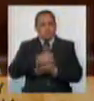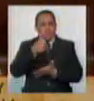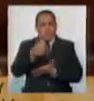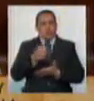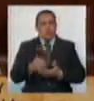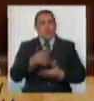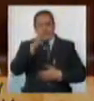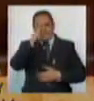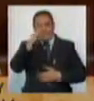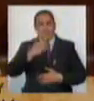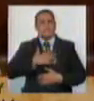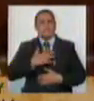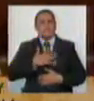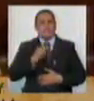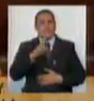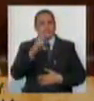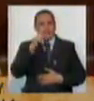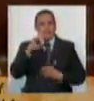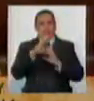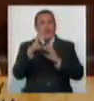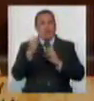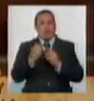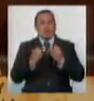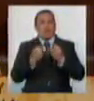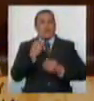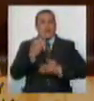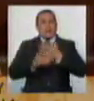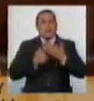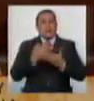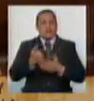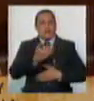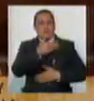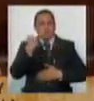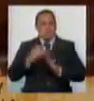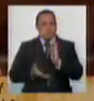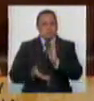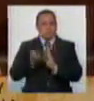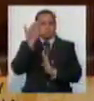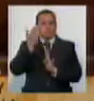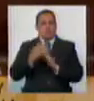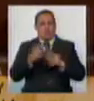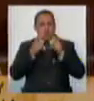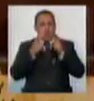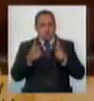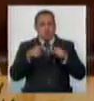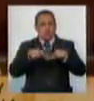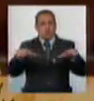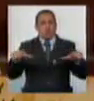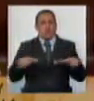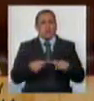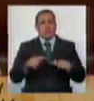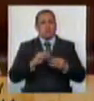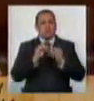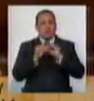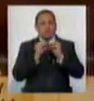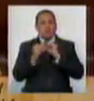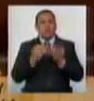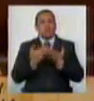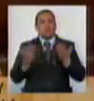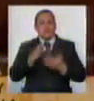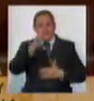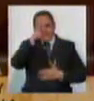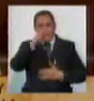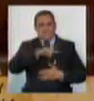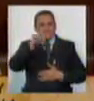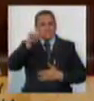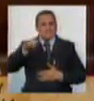Sierra, Mi Riego, para aumentar de manera significativa la superficie de riego regulada en la sierra. Este